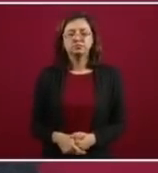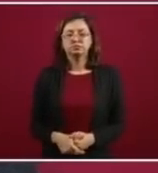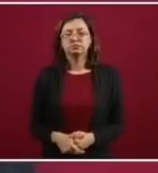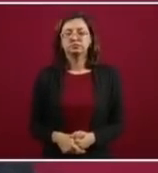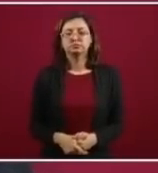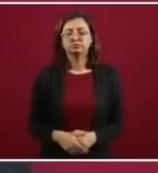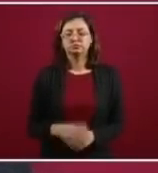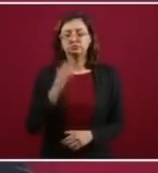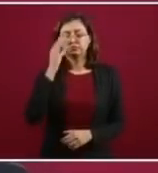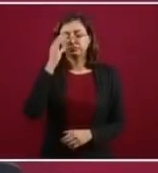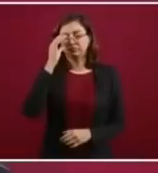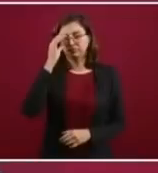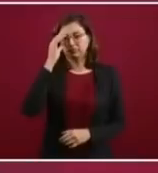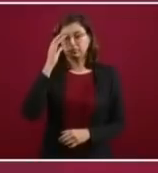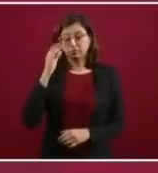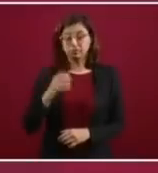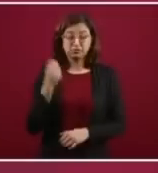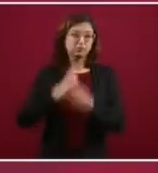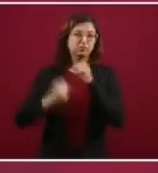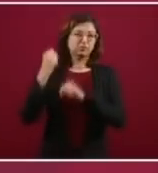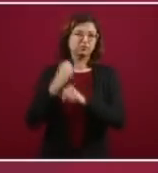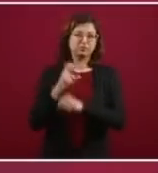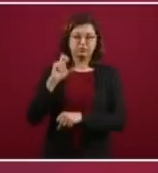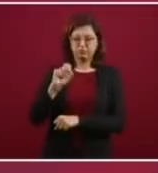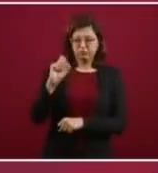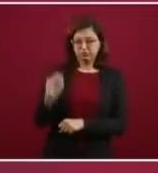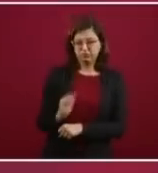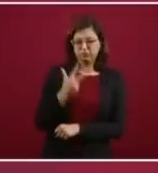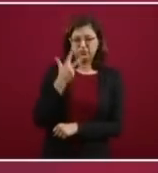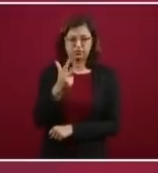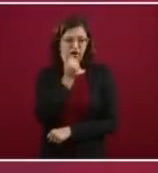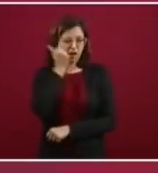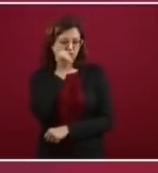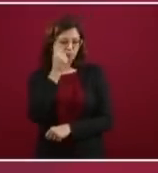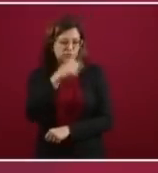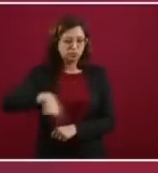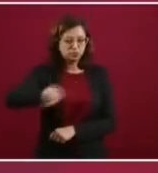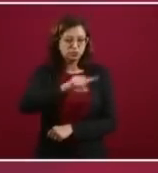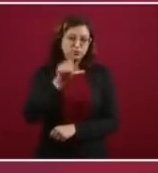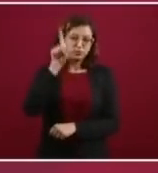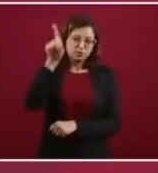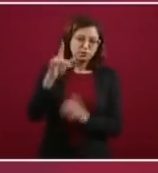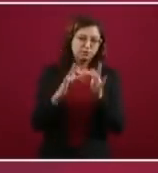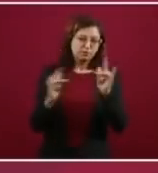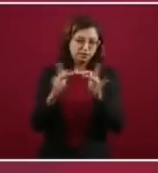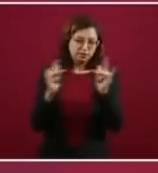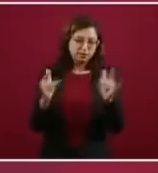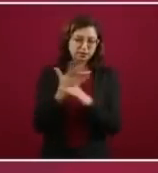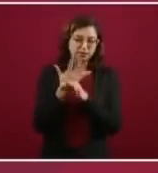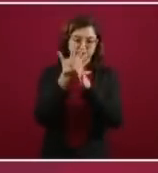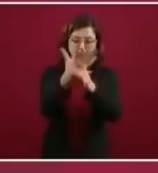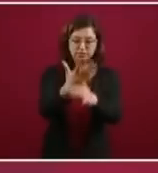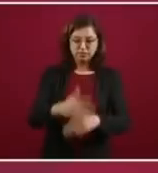como se decía en el 68, en el movimiento estudiantil en Francia.